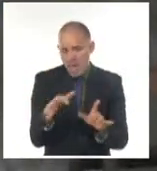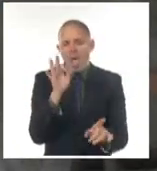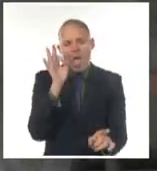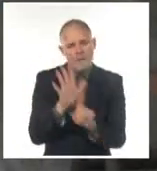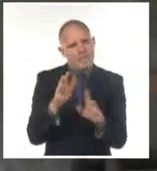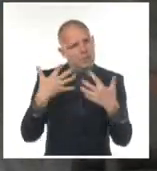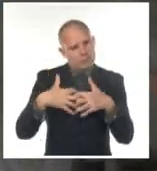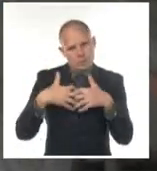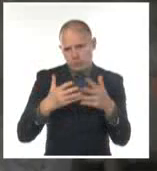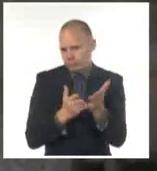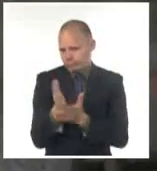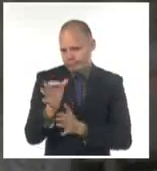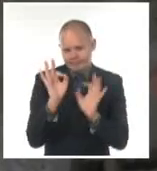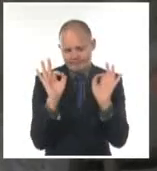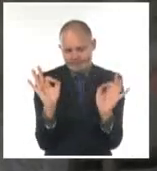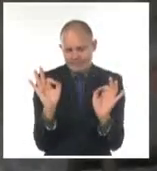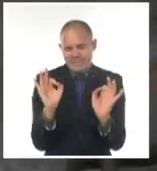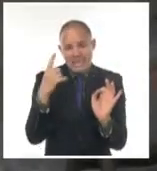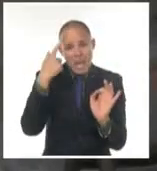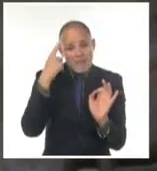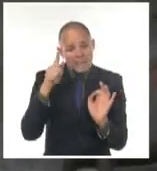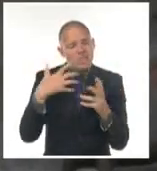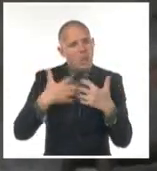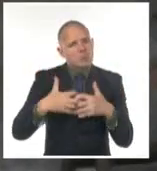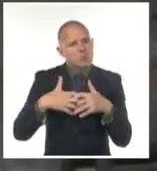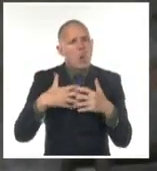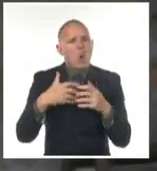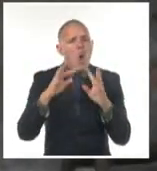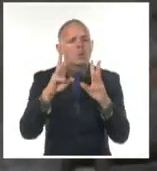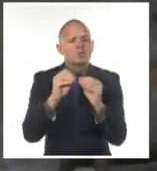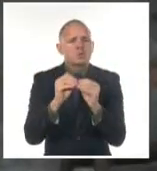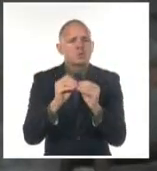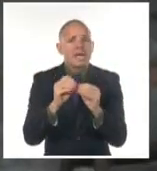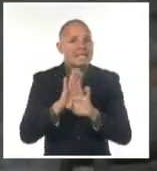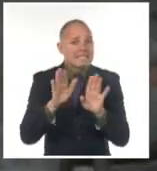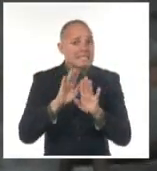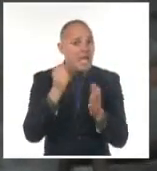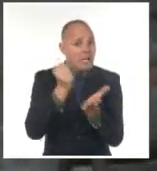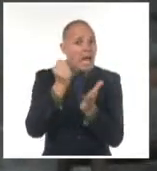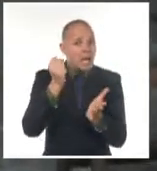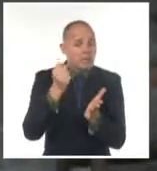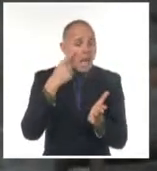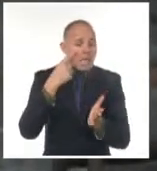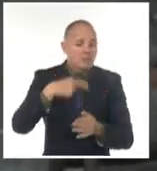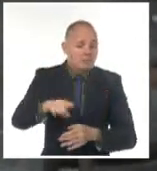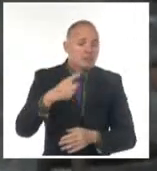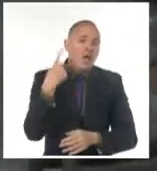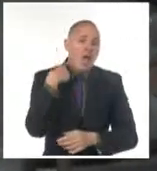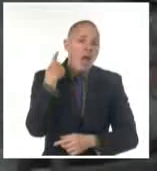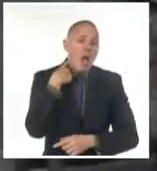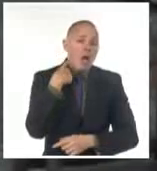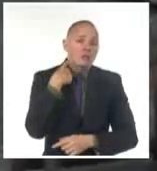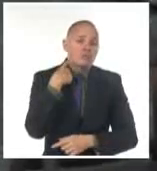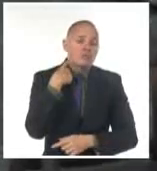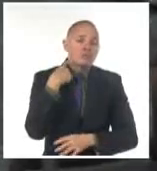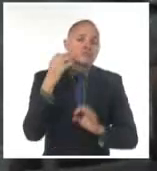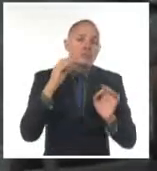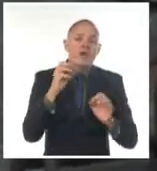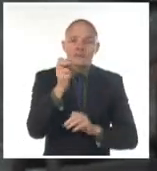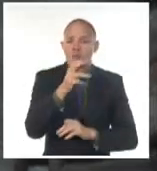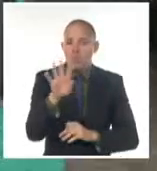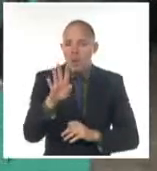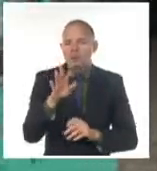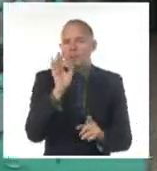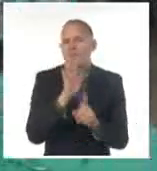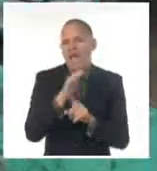100%. Y pensamos moler, que ya estamos aprobados, para moler en la zafra del 2024, en